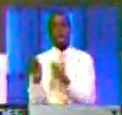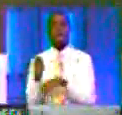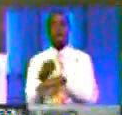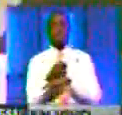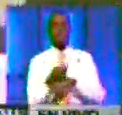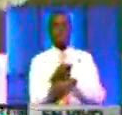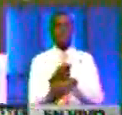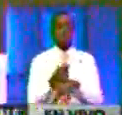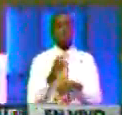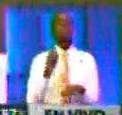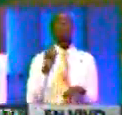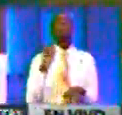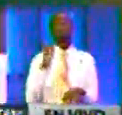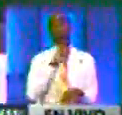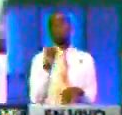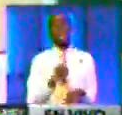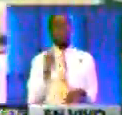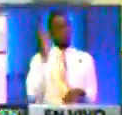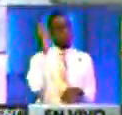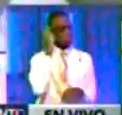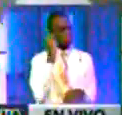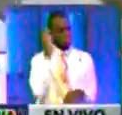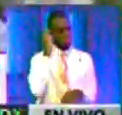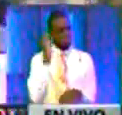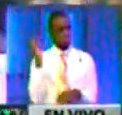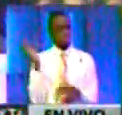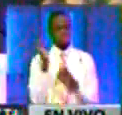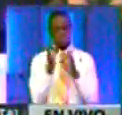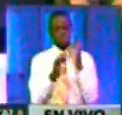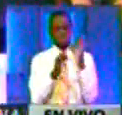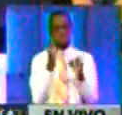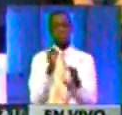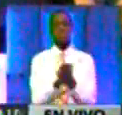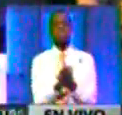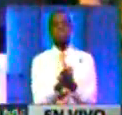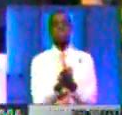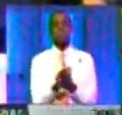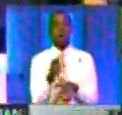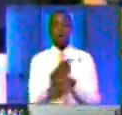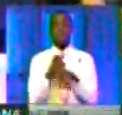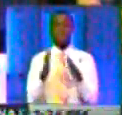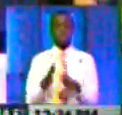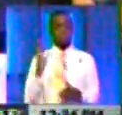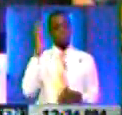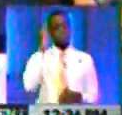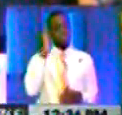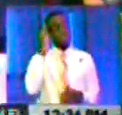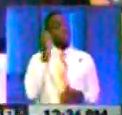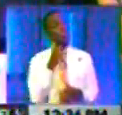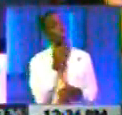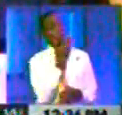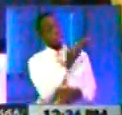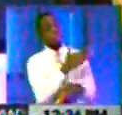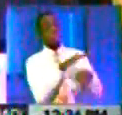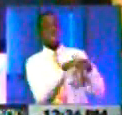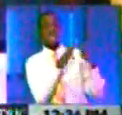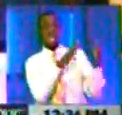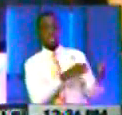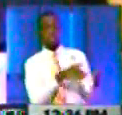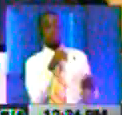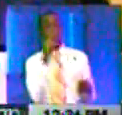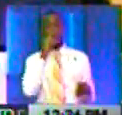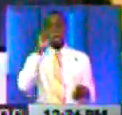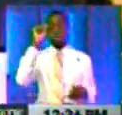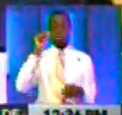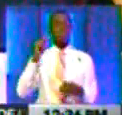Zulia, comandante Arias Cárdenas. Gracias, muchas gracias, hermano, y gracias de verdad, ministro, a usted y al presidente Maduro. Yo